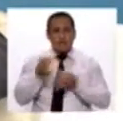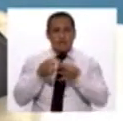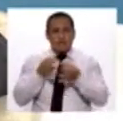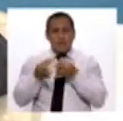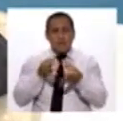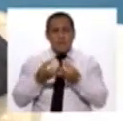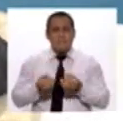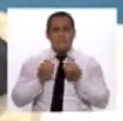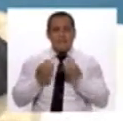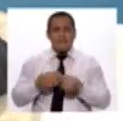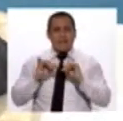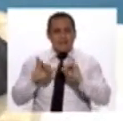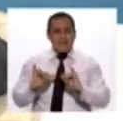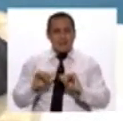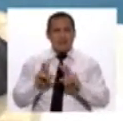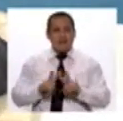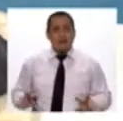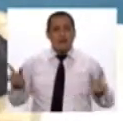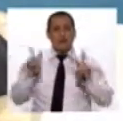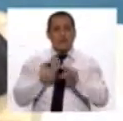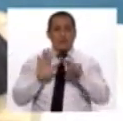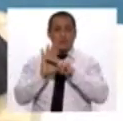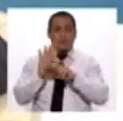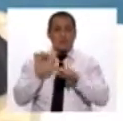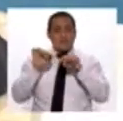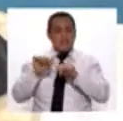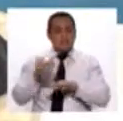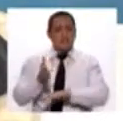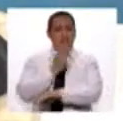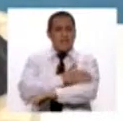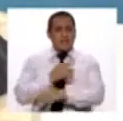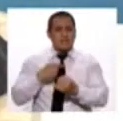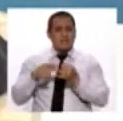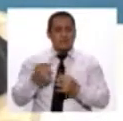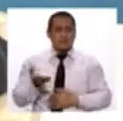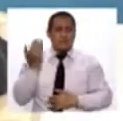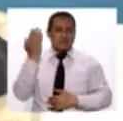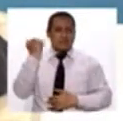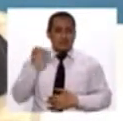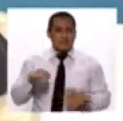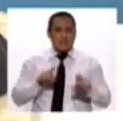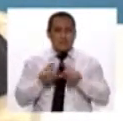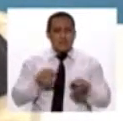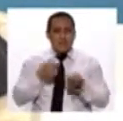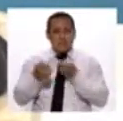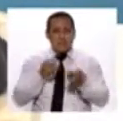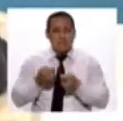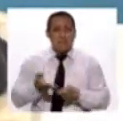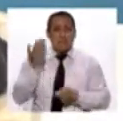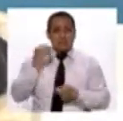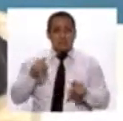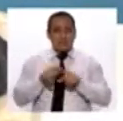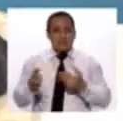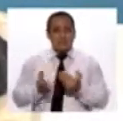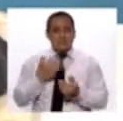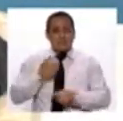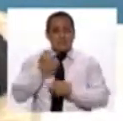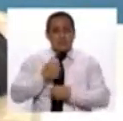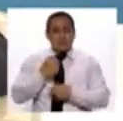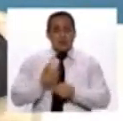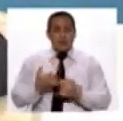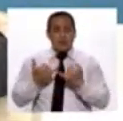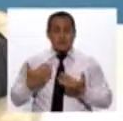constitucional, justamente para preservar el valor de la norma. Y eso es un poco lo que hacían las autoridades administrativas antes. El precedente anterior le facilitaba el